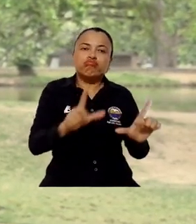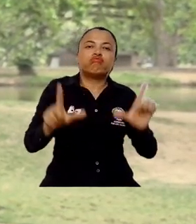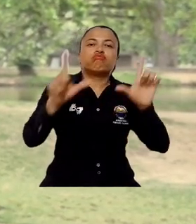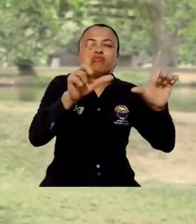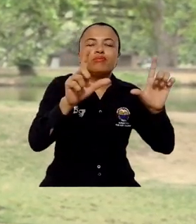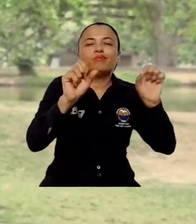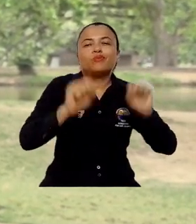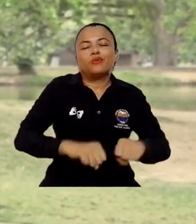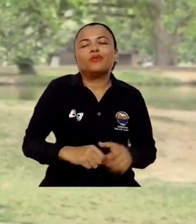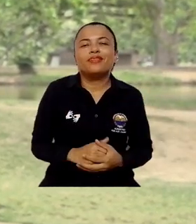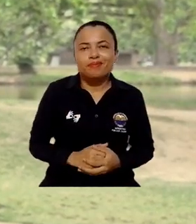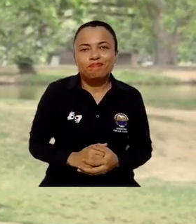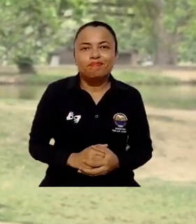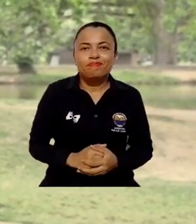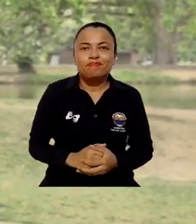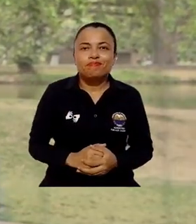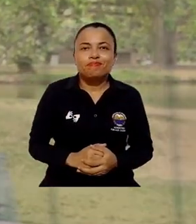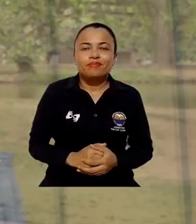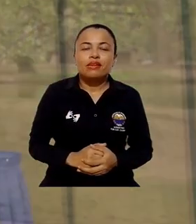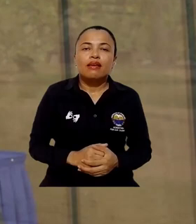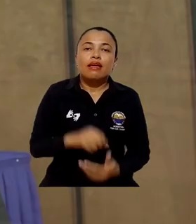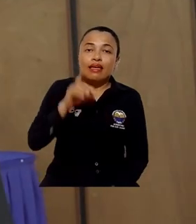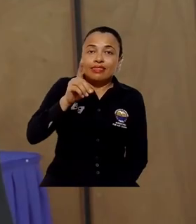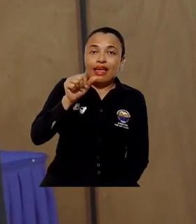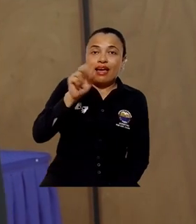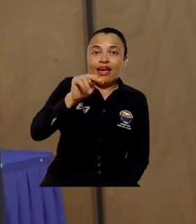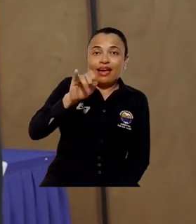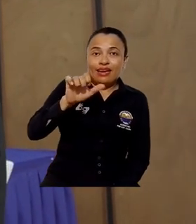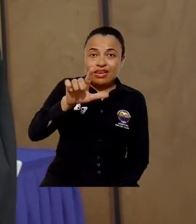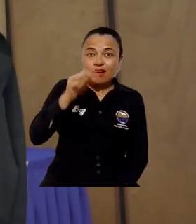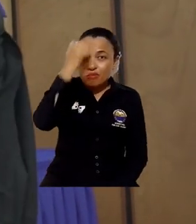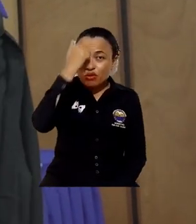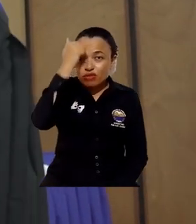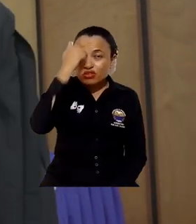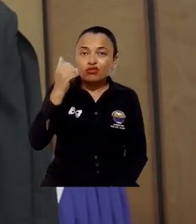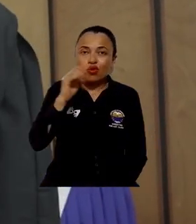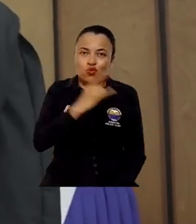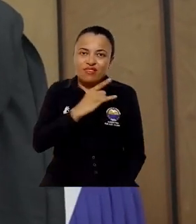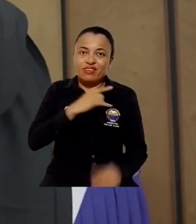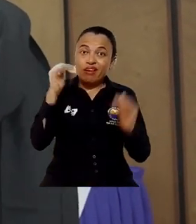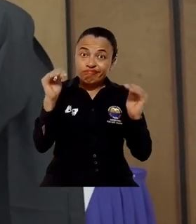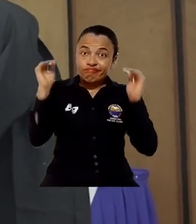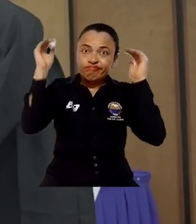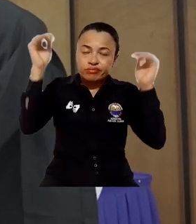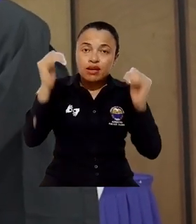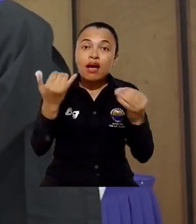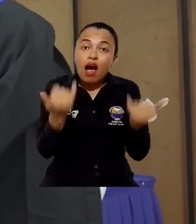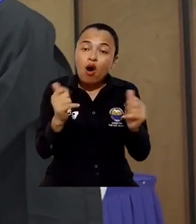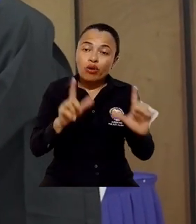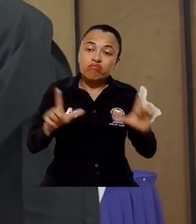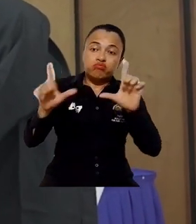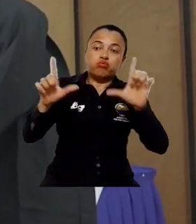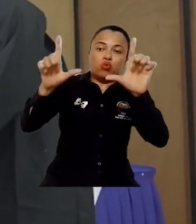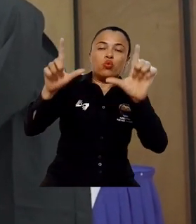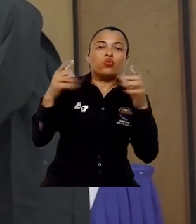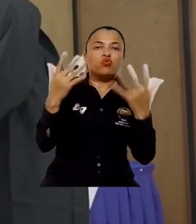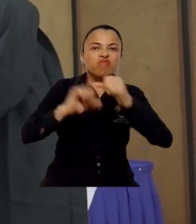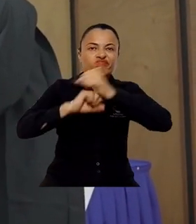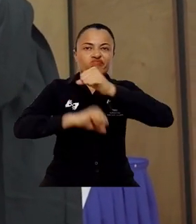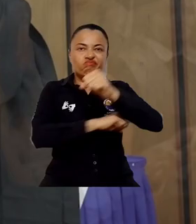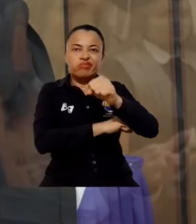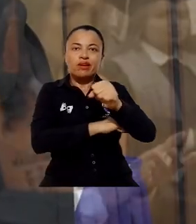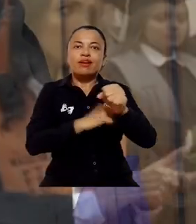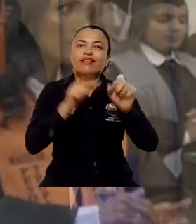nuestro título de posgrado. Para Daniel, docente catedrático, este nuevo título le permite fortalecer